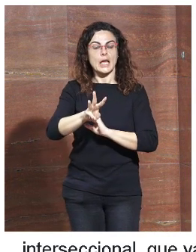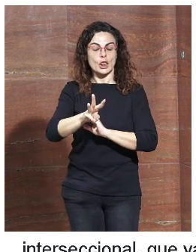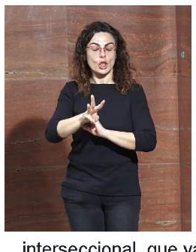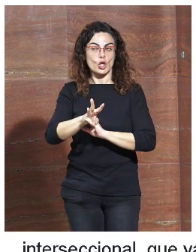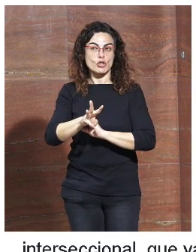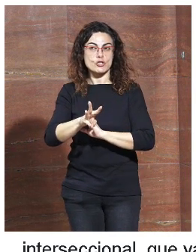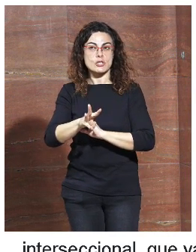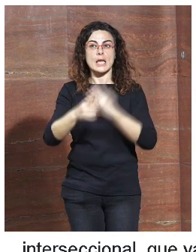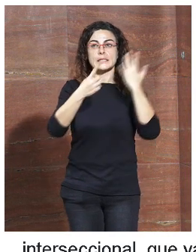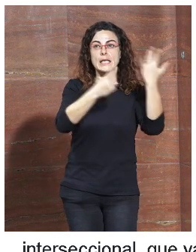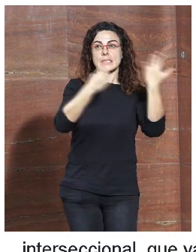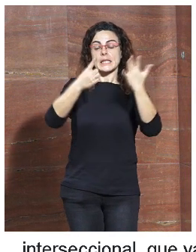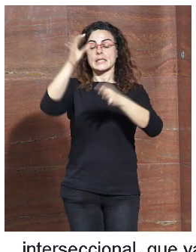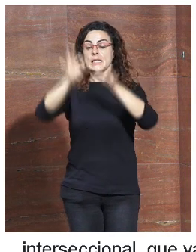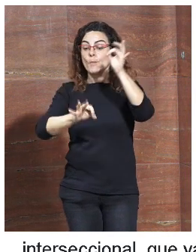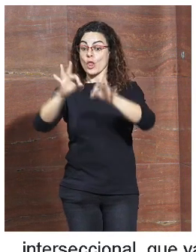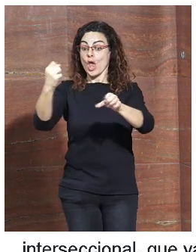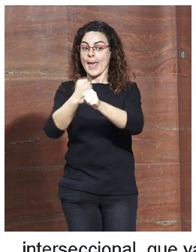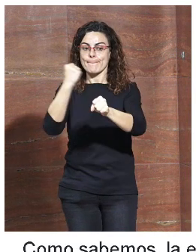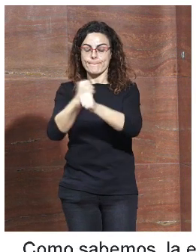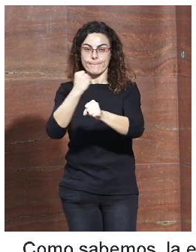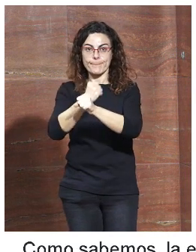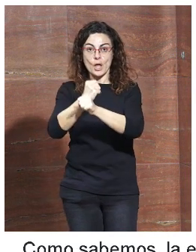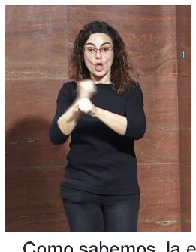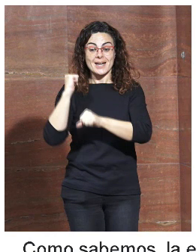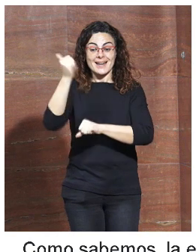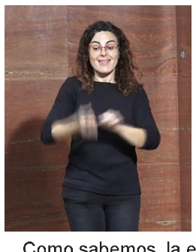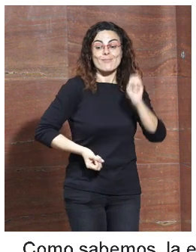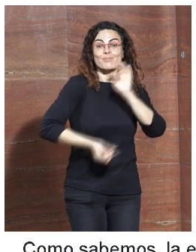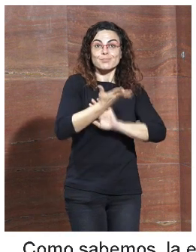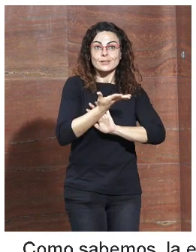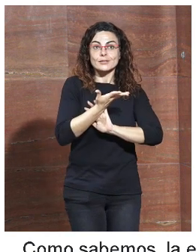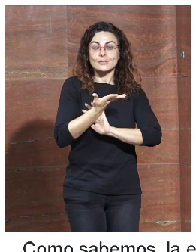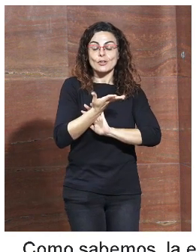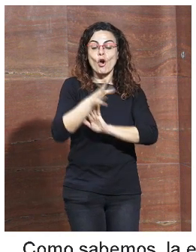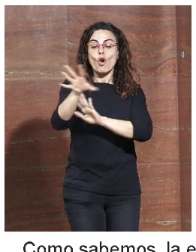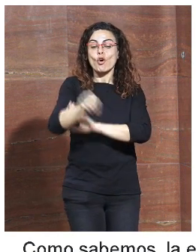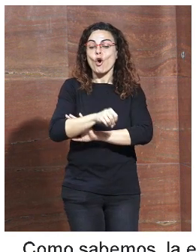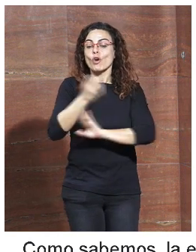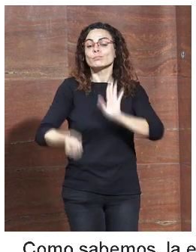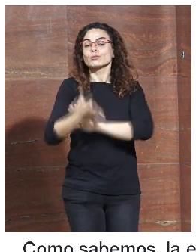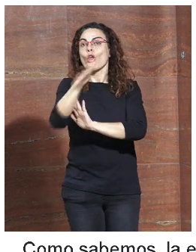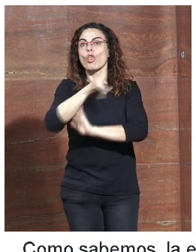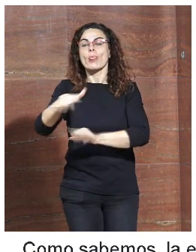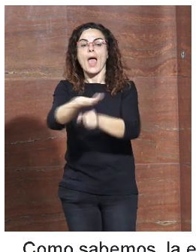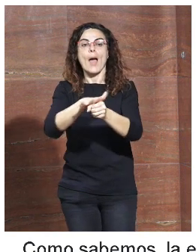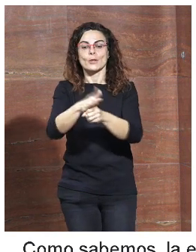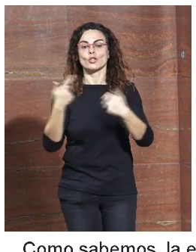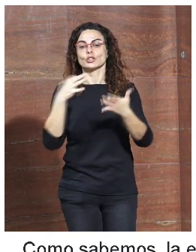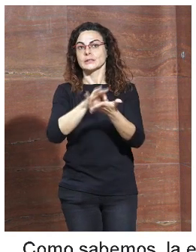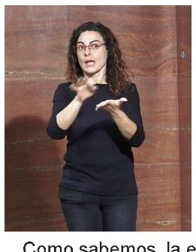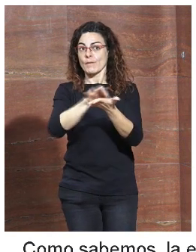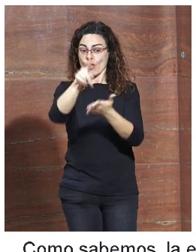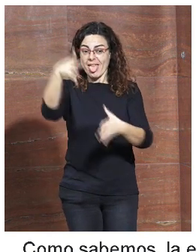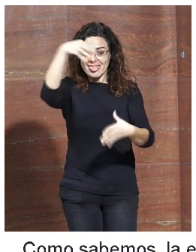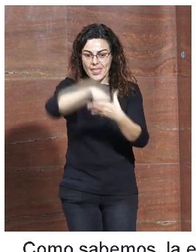el 66% del empleo y la riqueza producida se obtienen del sector servicios, al que pertenecen todas